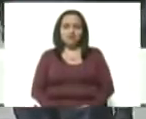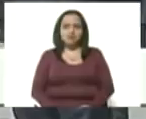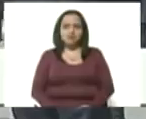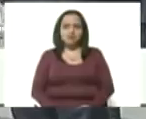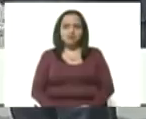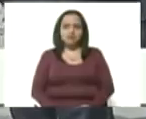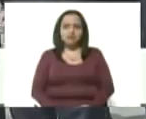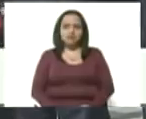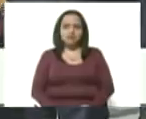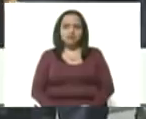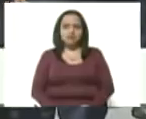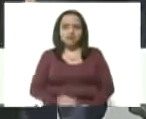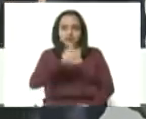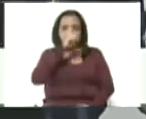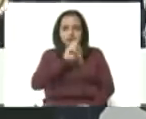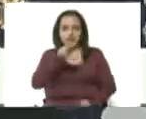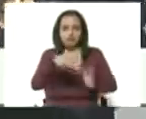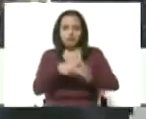Desde el 2006,